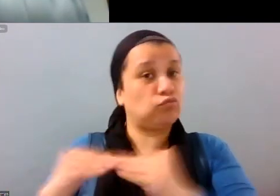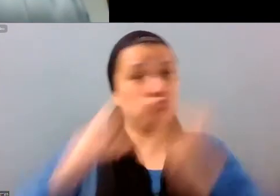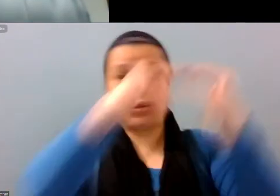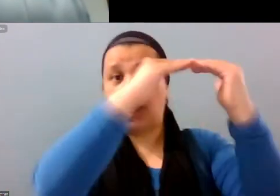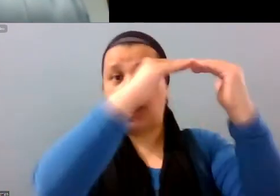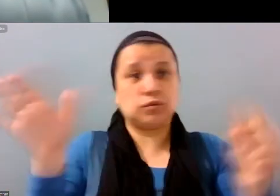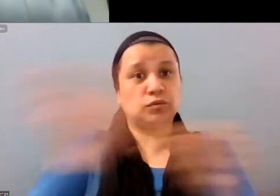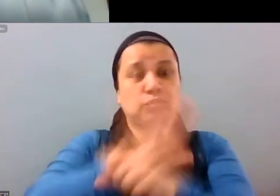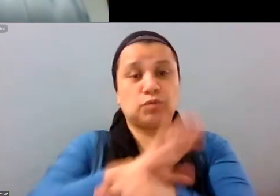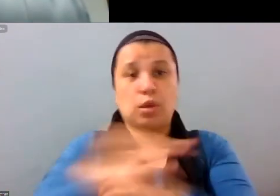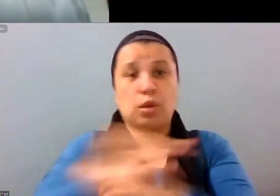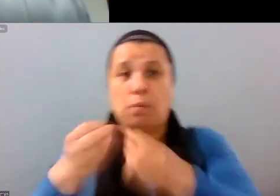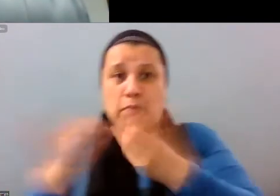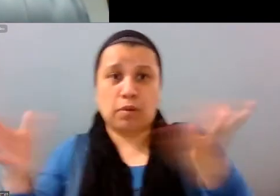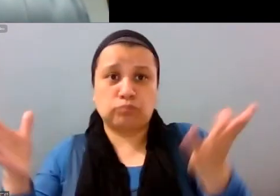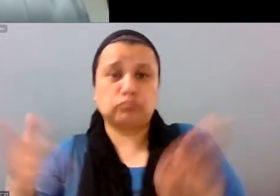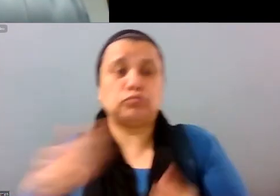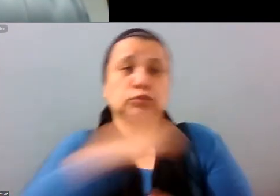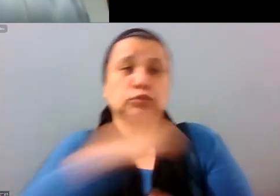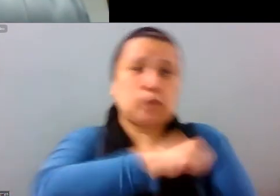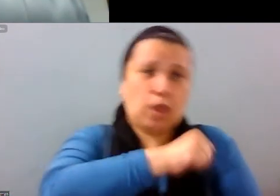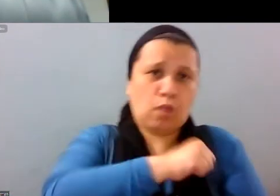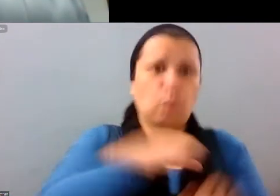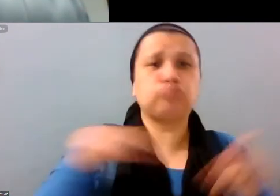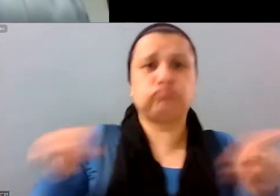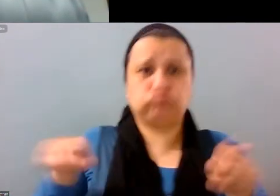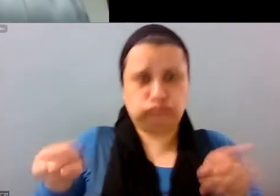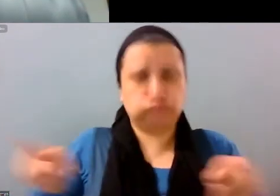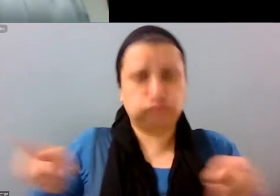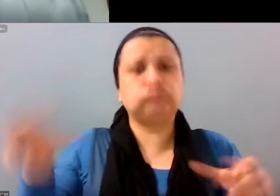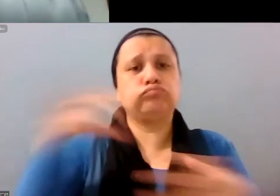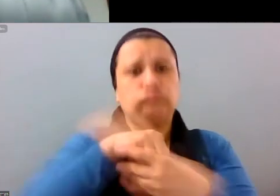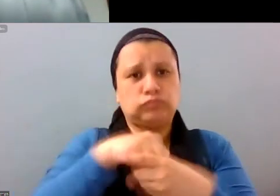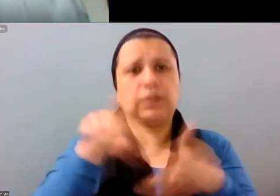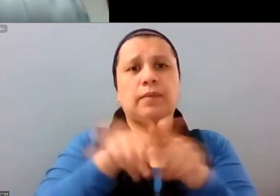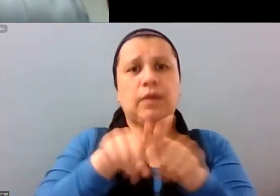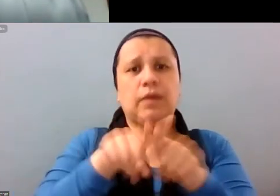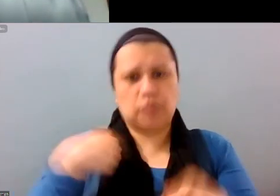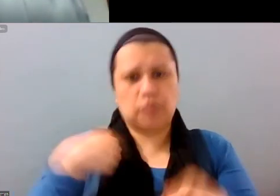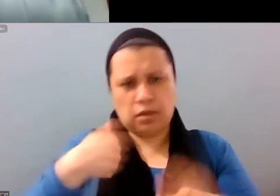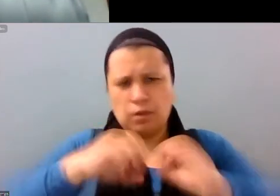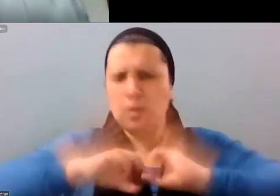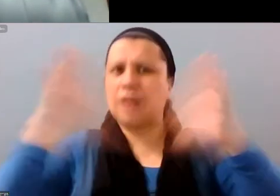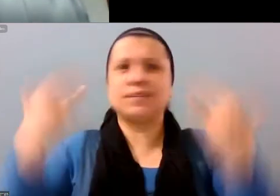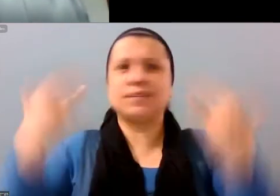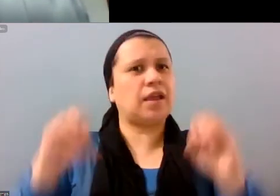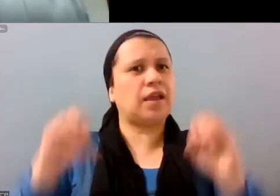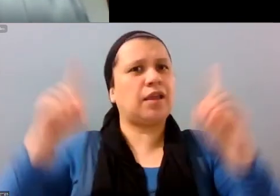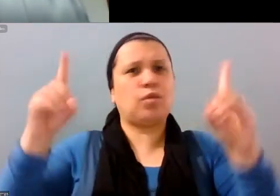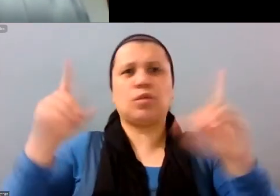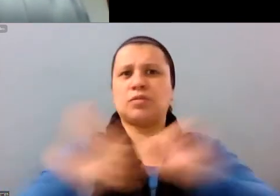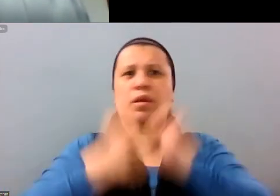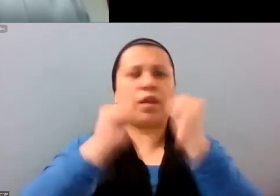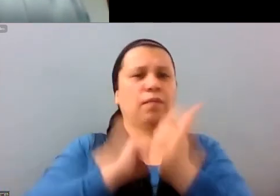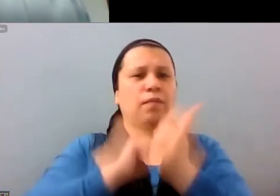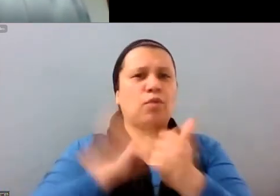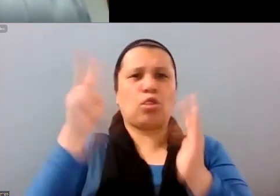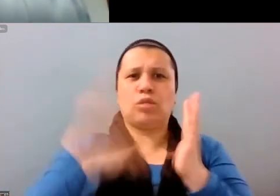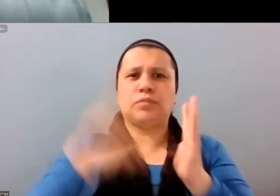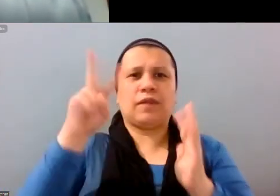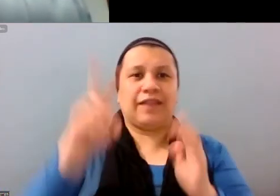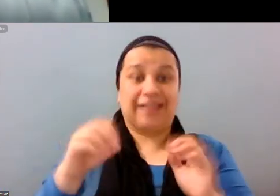como privado eso es algo que tenemos que tener claridad 2020 cambió la educación y la educación a distancia no